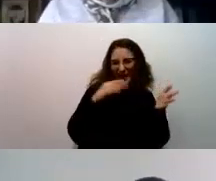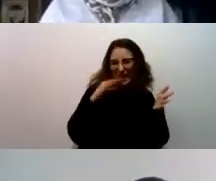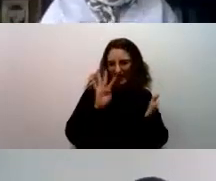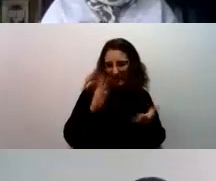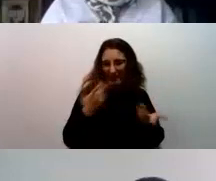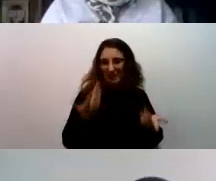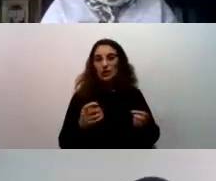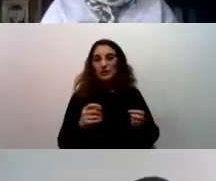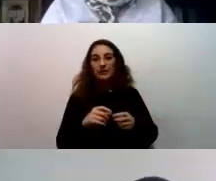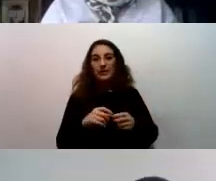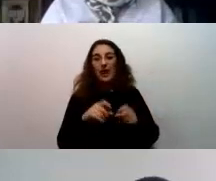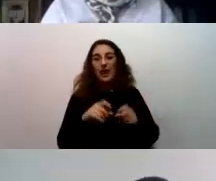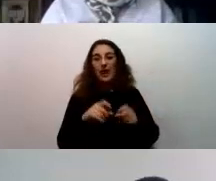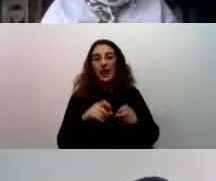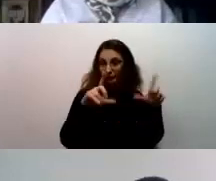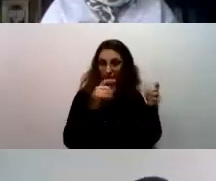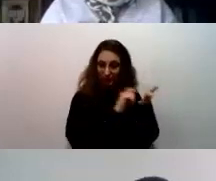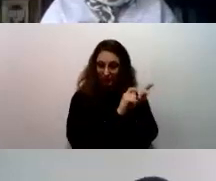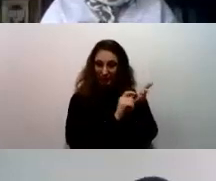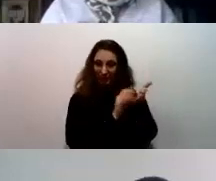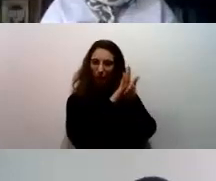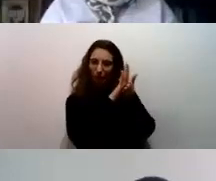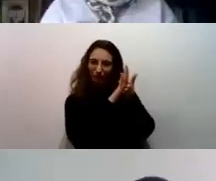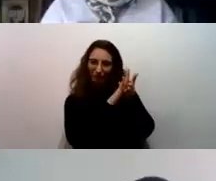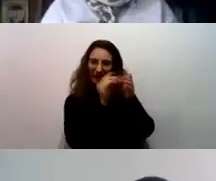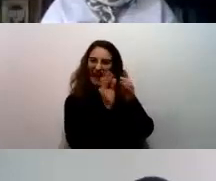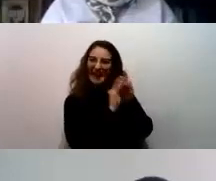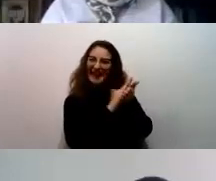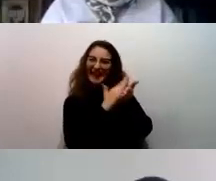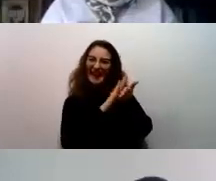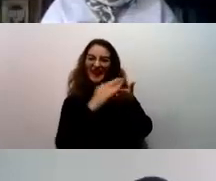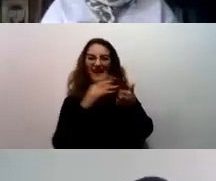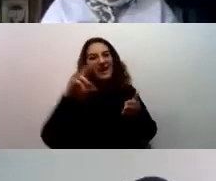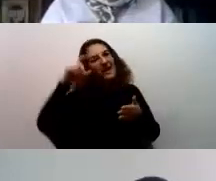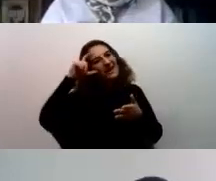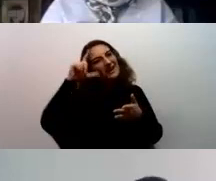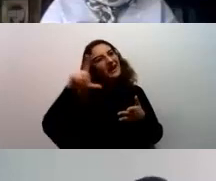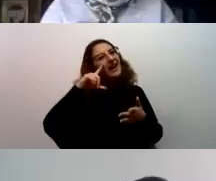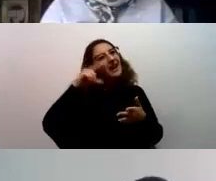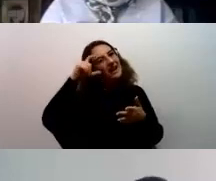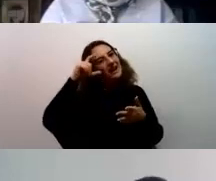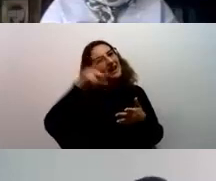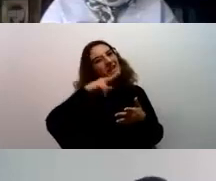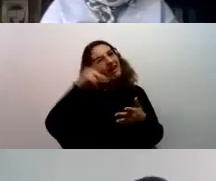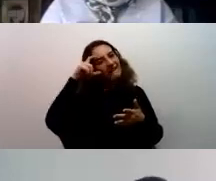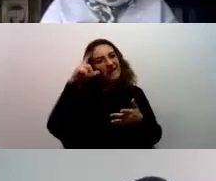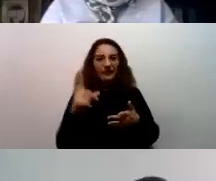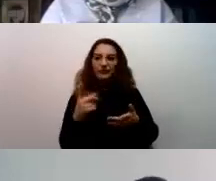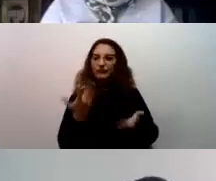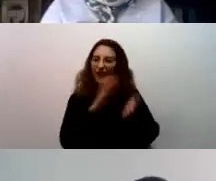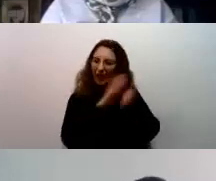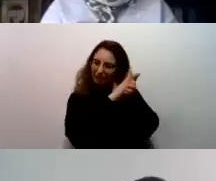y símbolos en relieve. Las señales táctiles deberán realizarse en